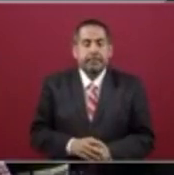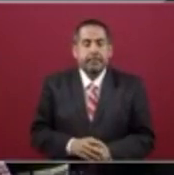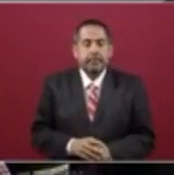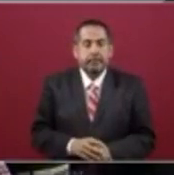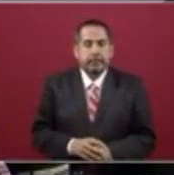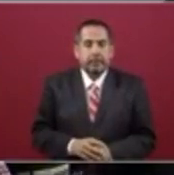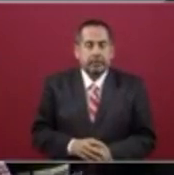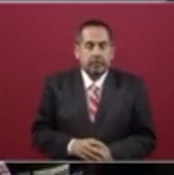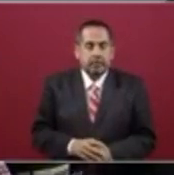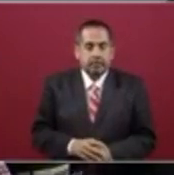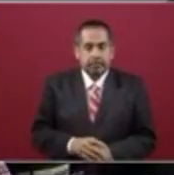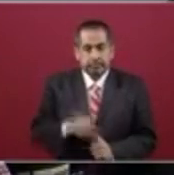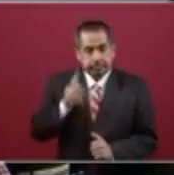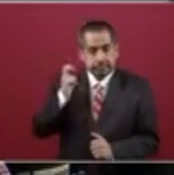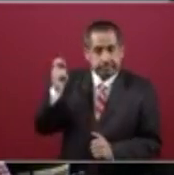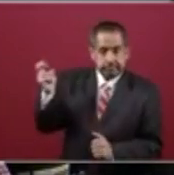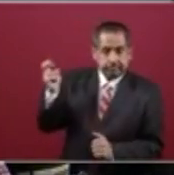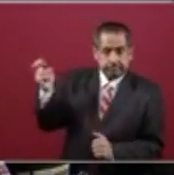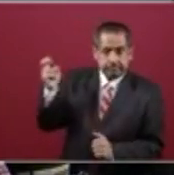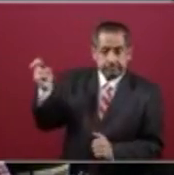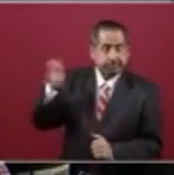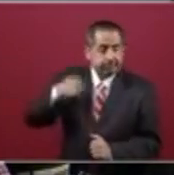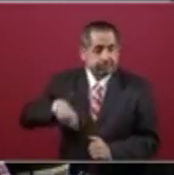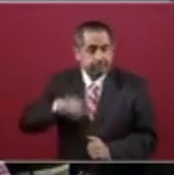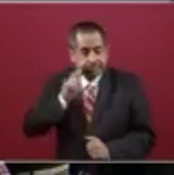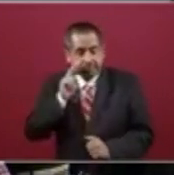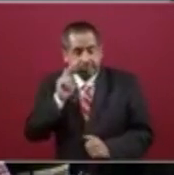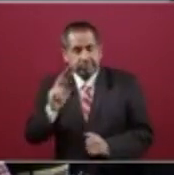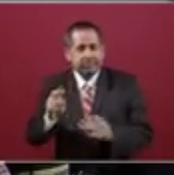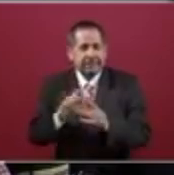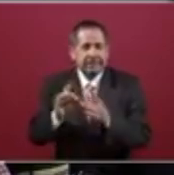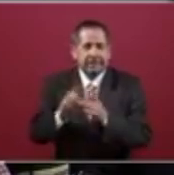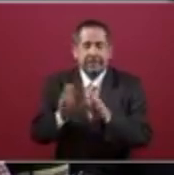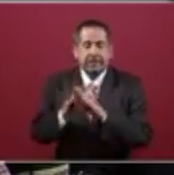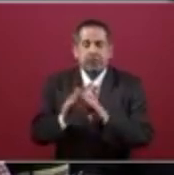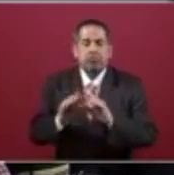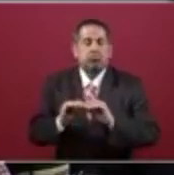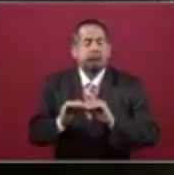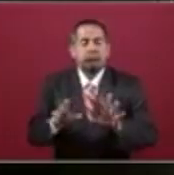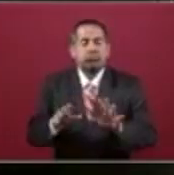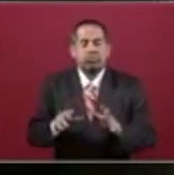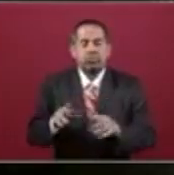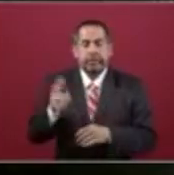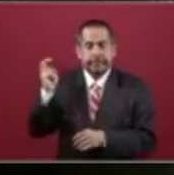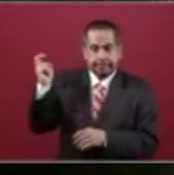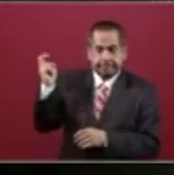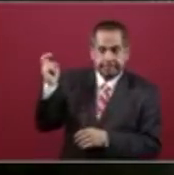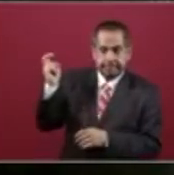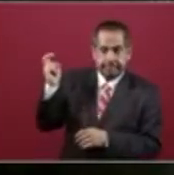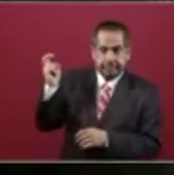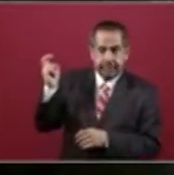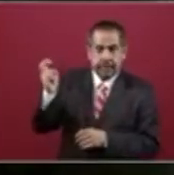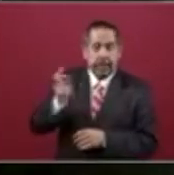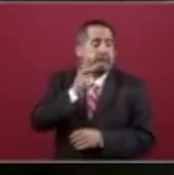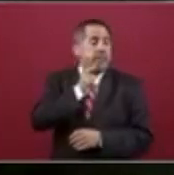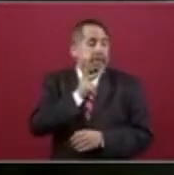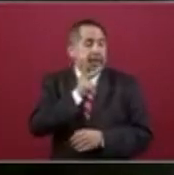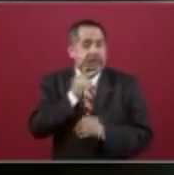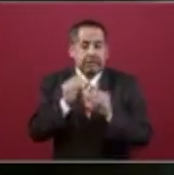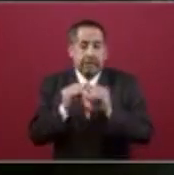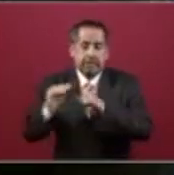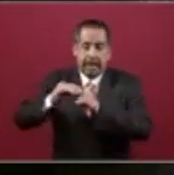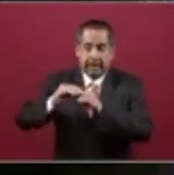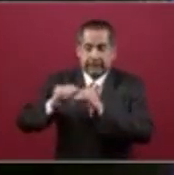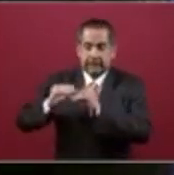Bueno, en esta gráfica podemos observar el incremento en la inversión en Pemex del año pasado con relación a este